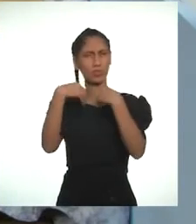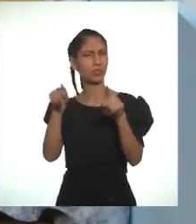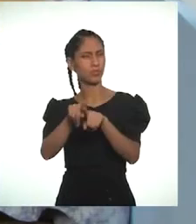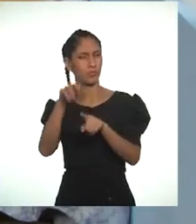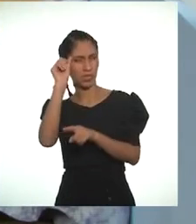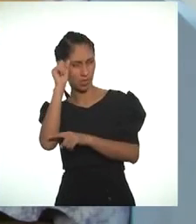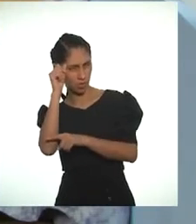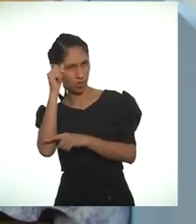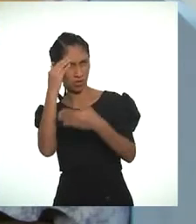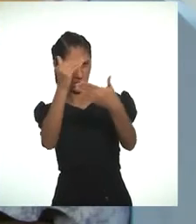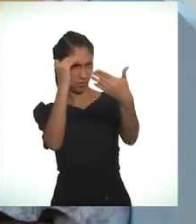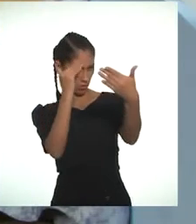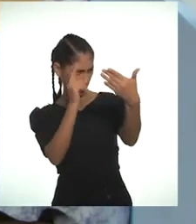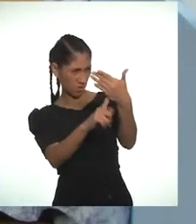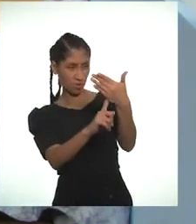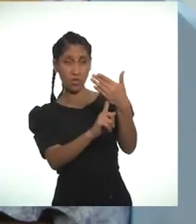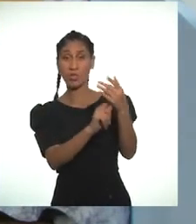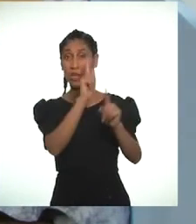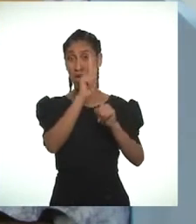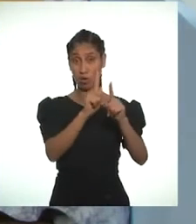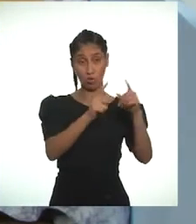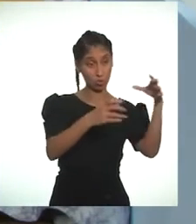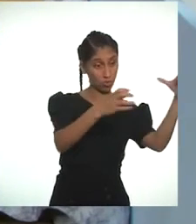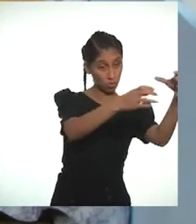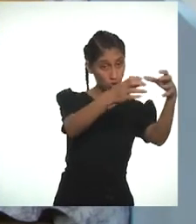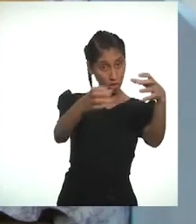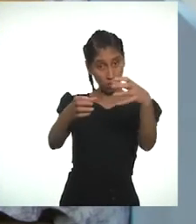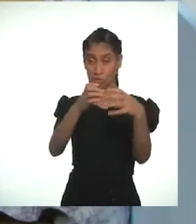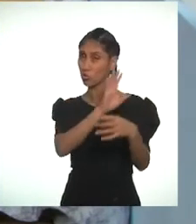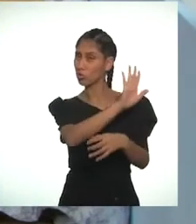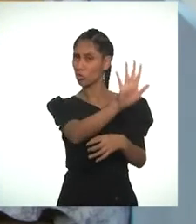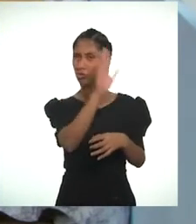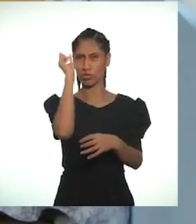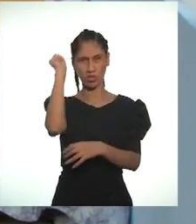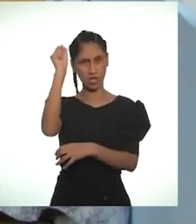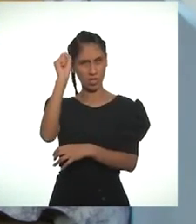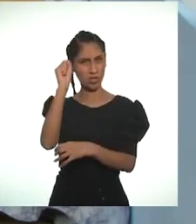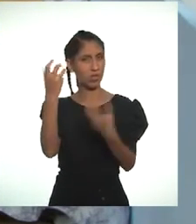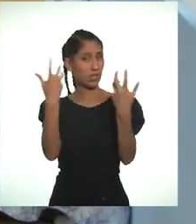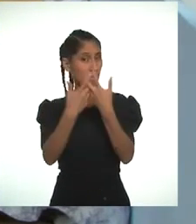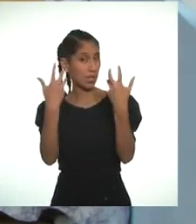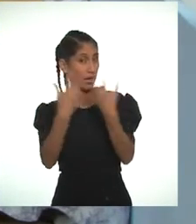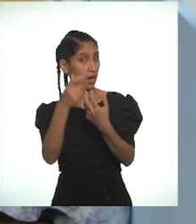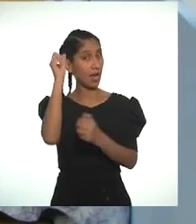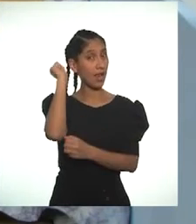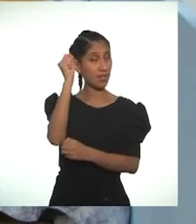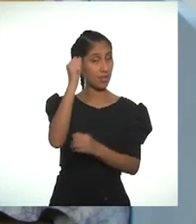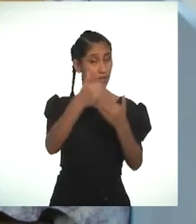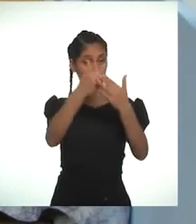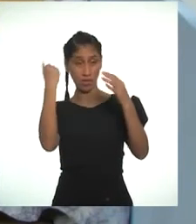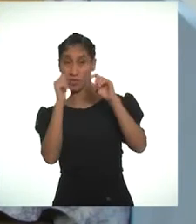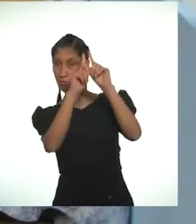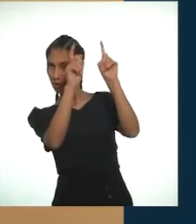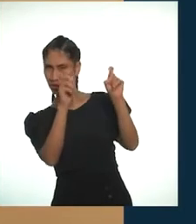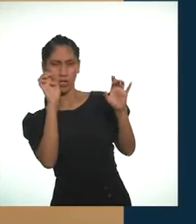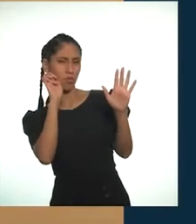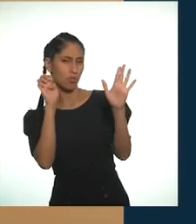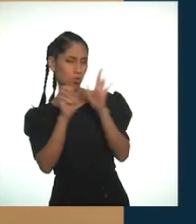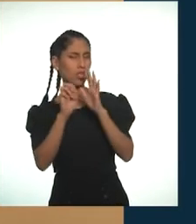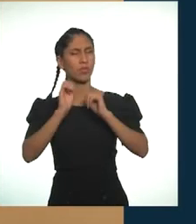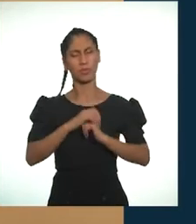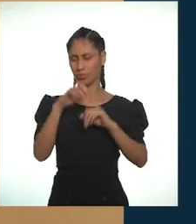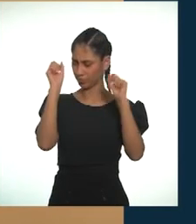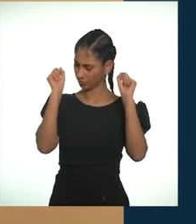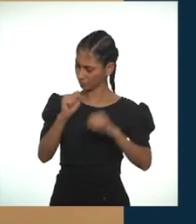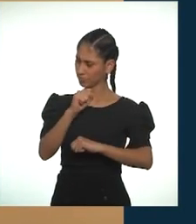hemos investigado sobre algunos de los derechos de los pueblos originarios y estos incluían el derecho a la consulta previa, por ejemplo.